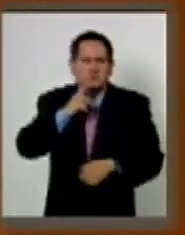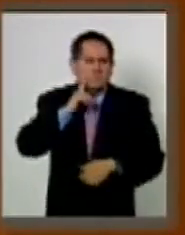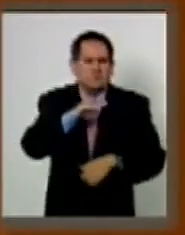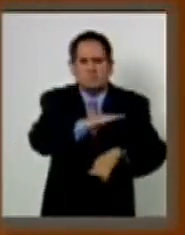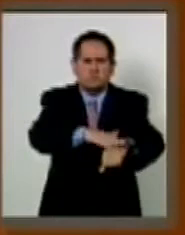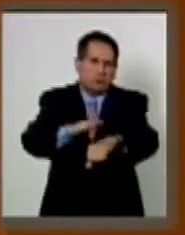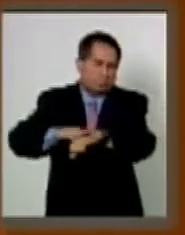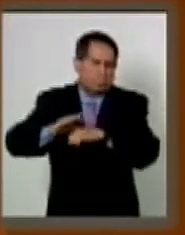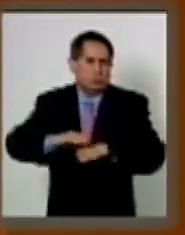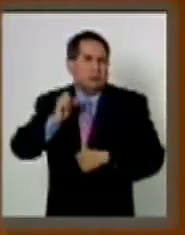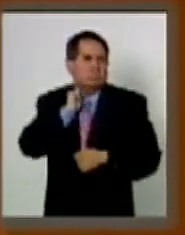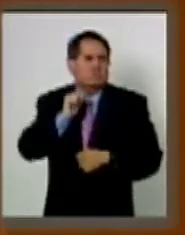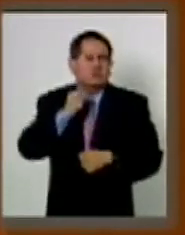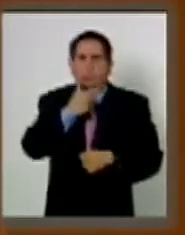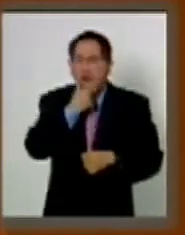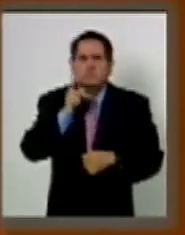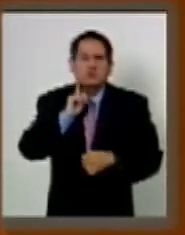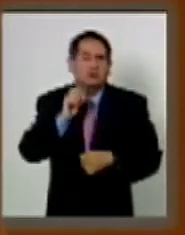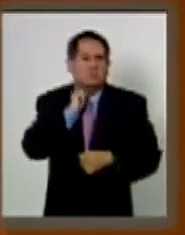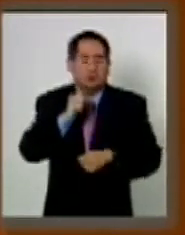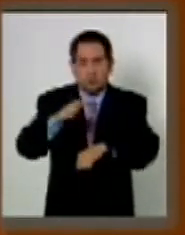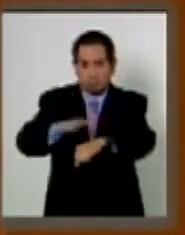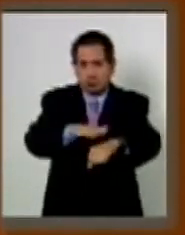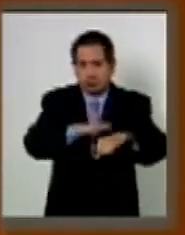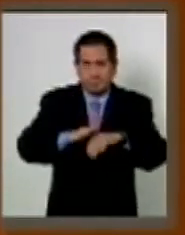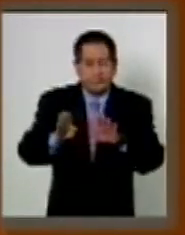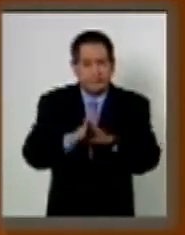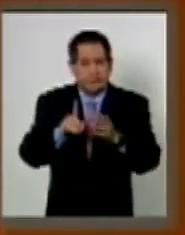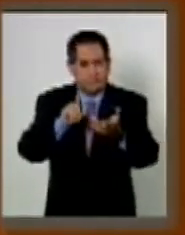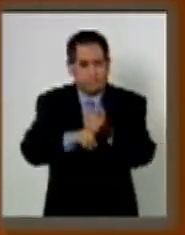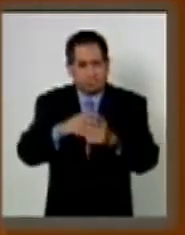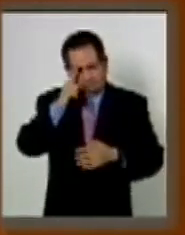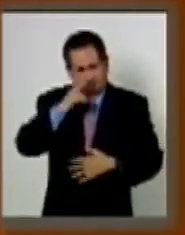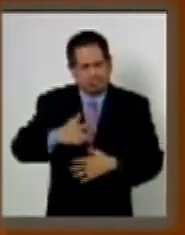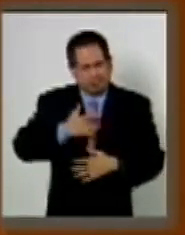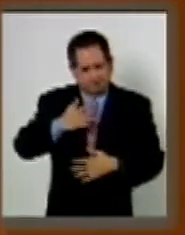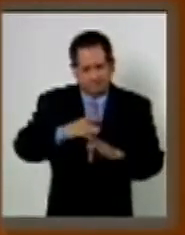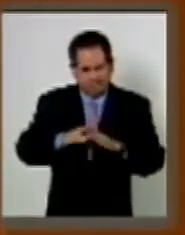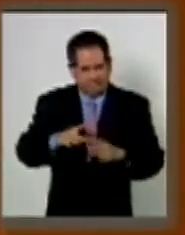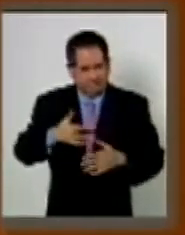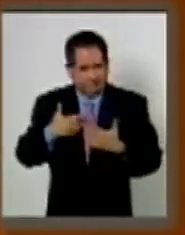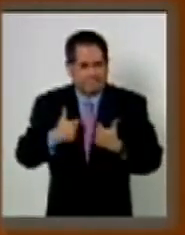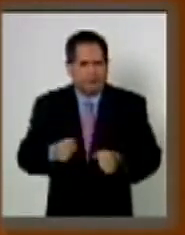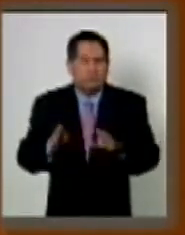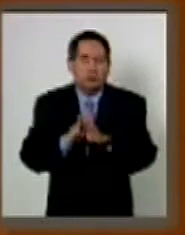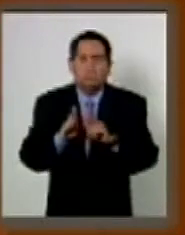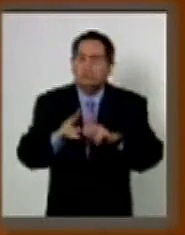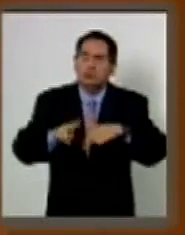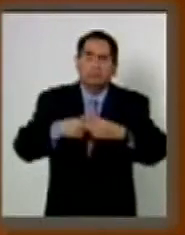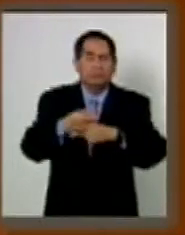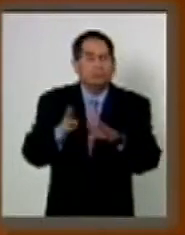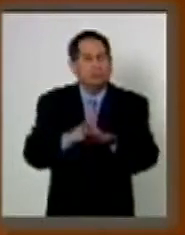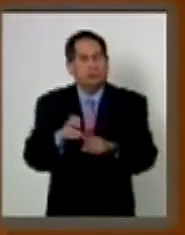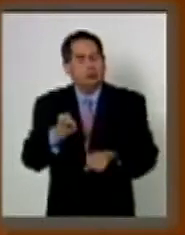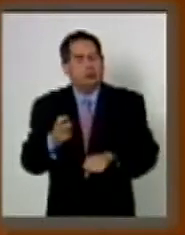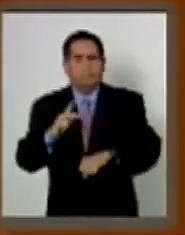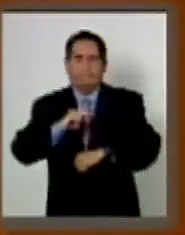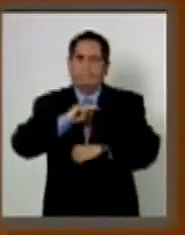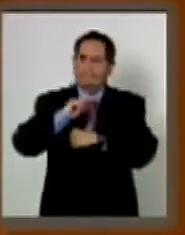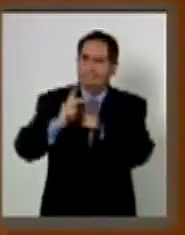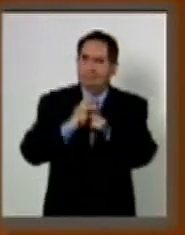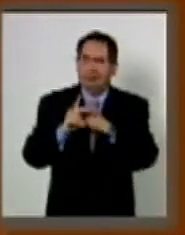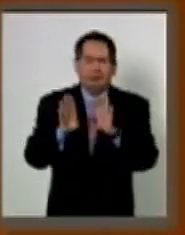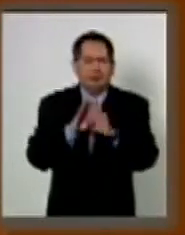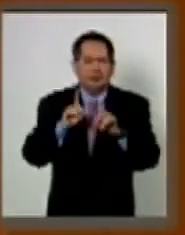senadoras y senadores, hago un llamado a sensibilizarnos. cómo va a quedar este país después